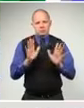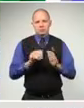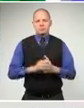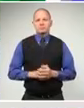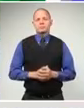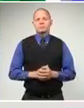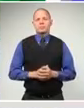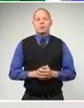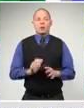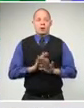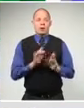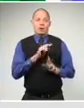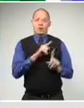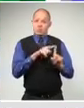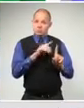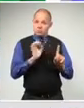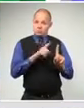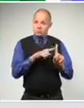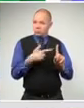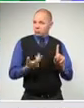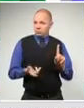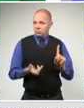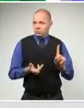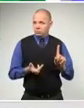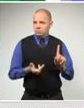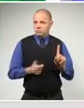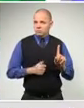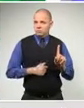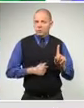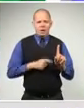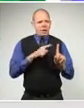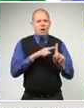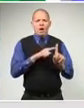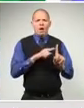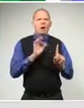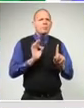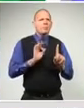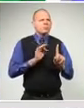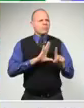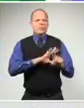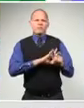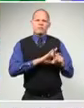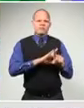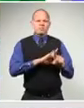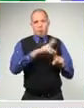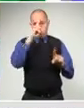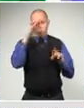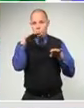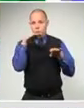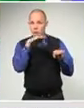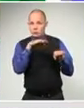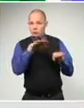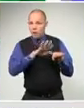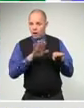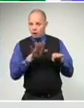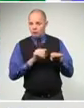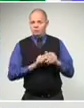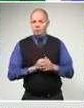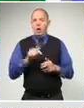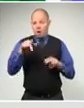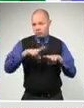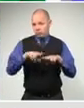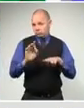Esta paciente ingresó en un hospital de aquí de La